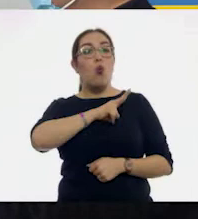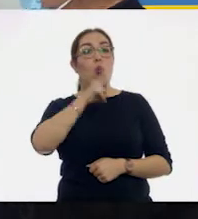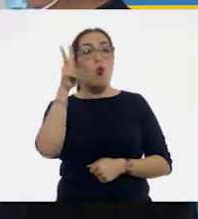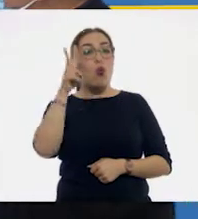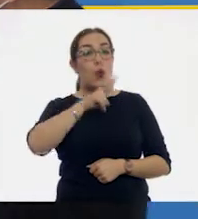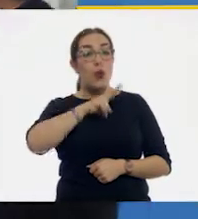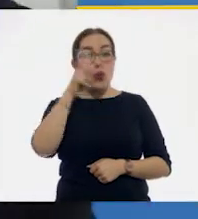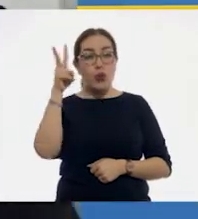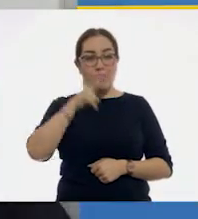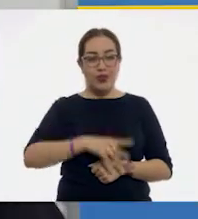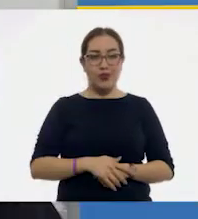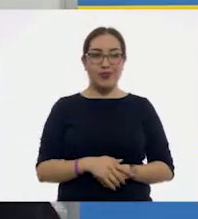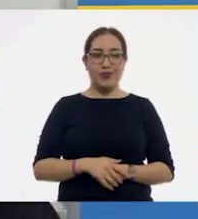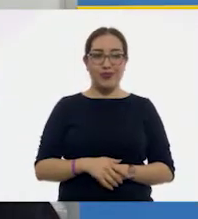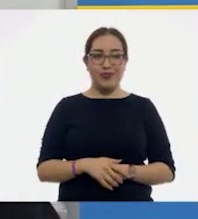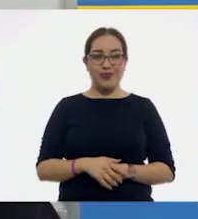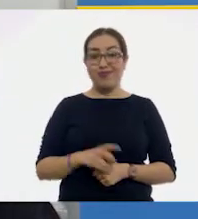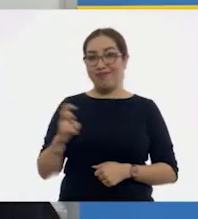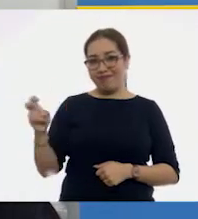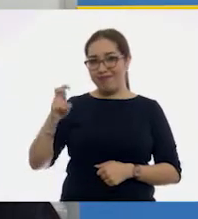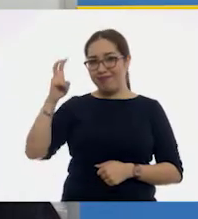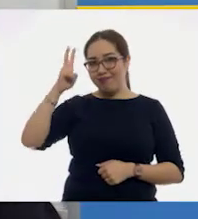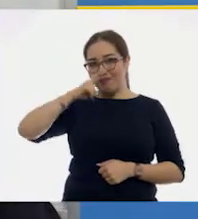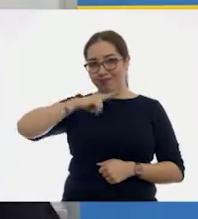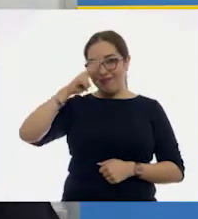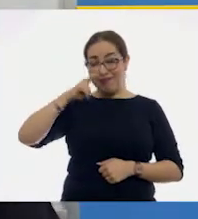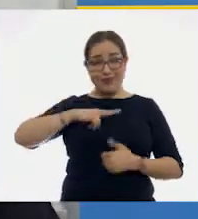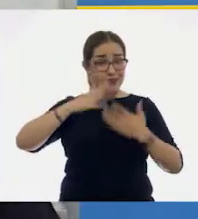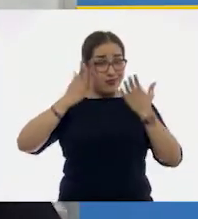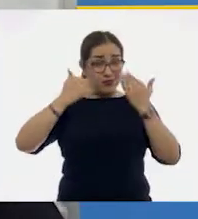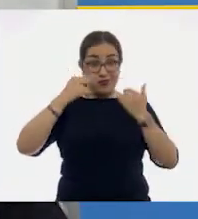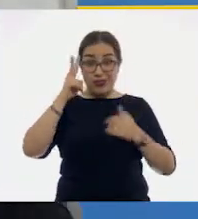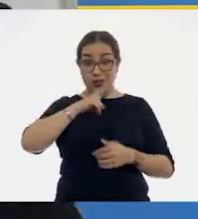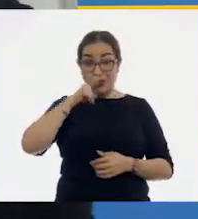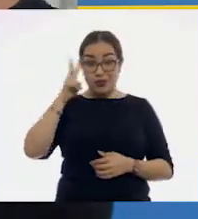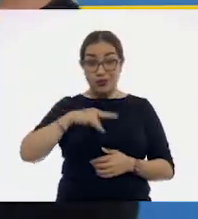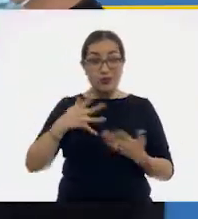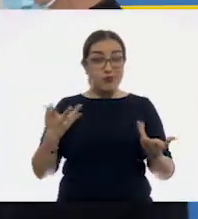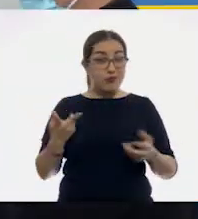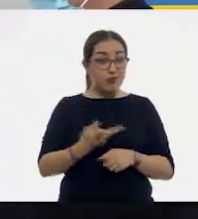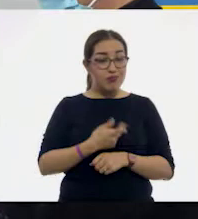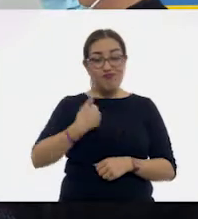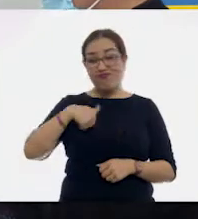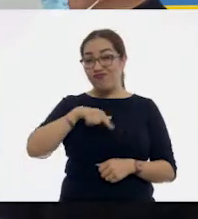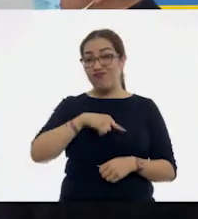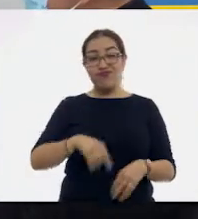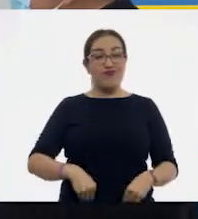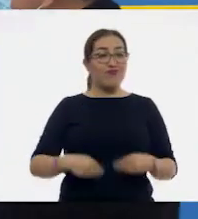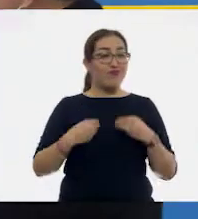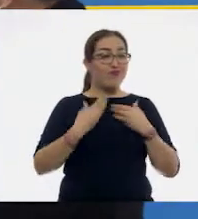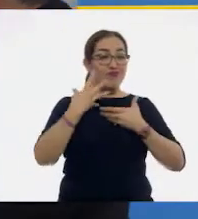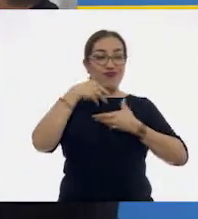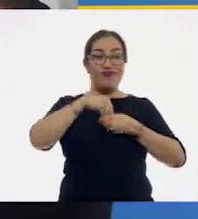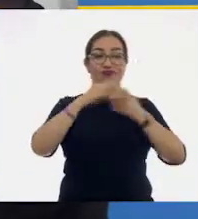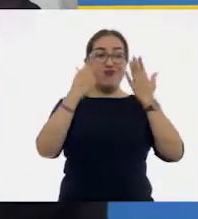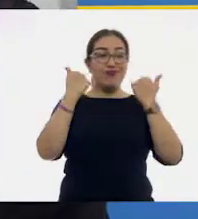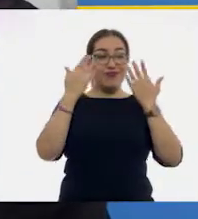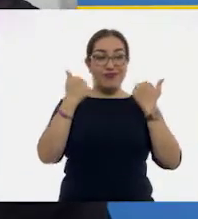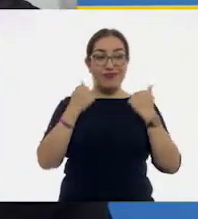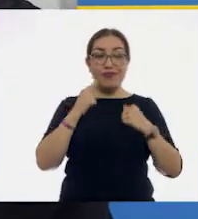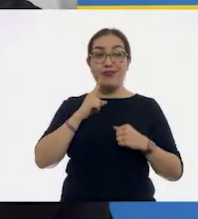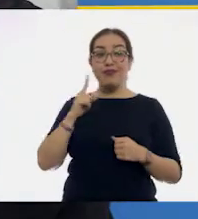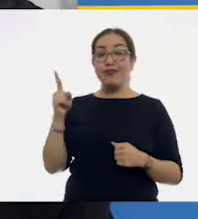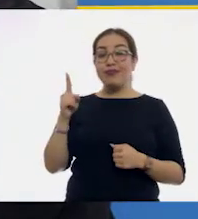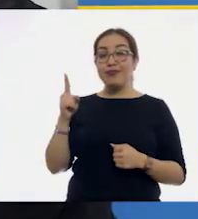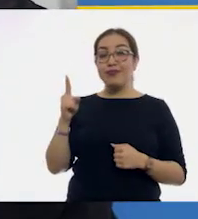donde respiramos. Sin el Exacto. aire, nosotros no tendríamos vida. Entonces, es un factor